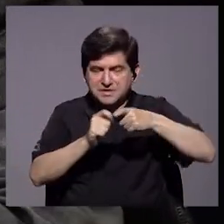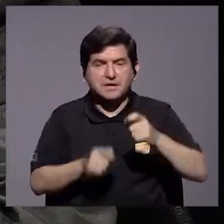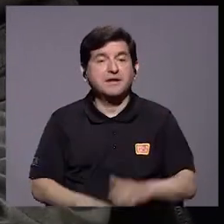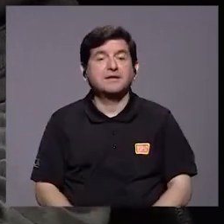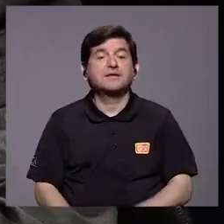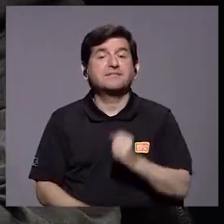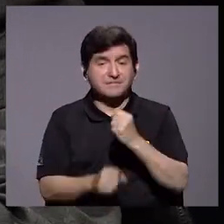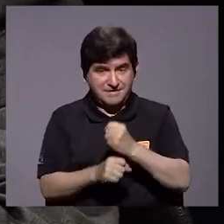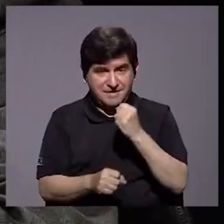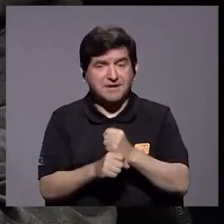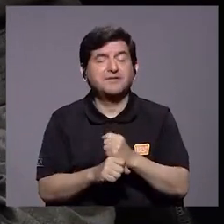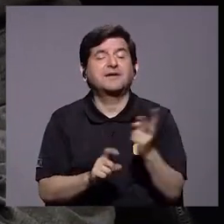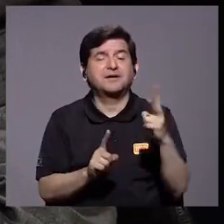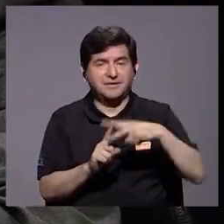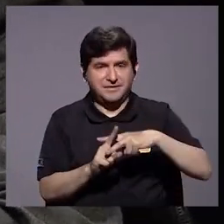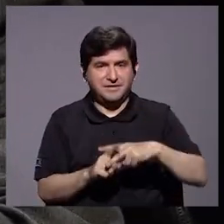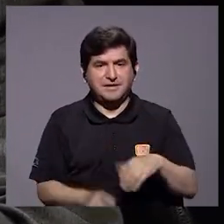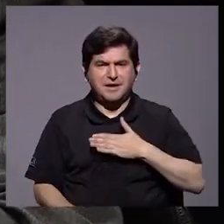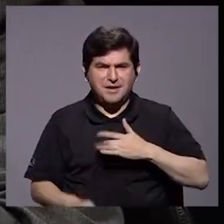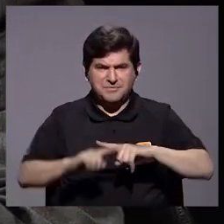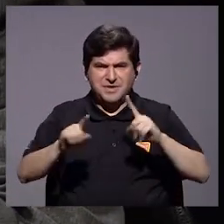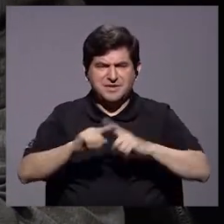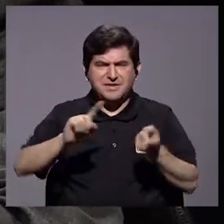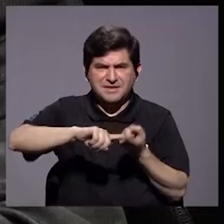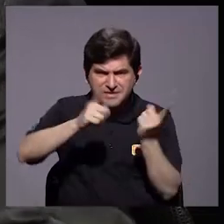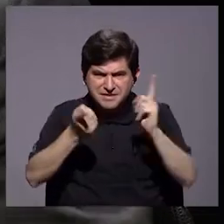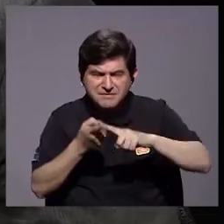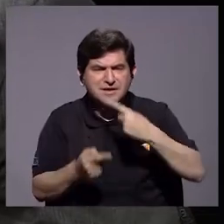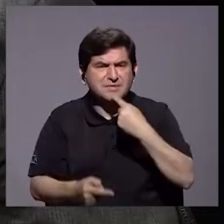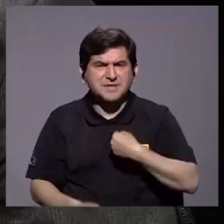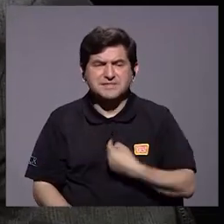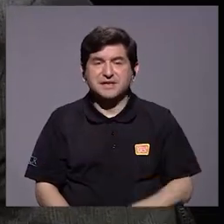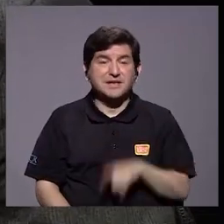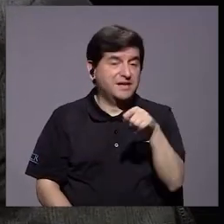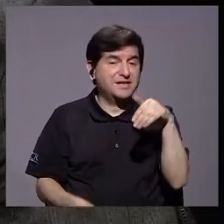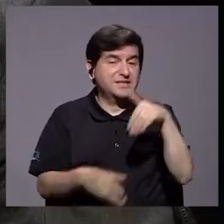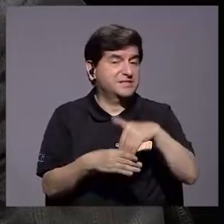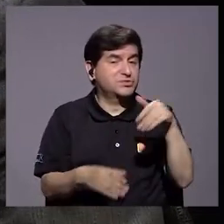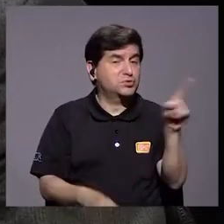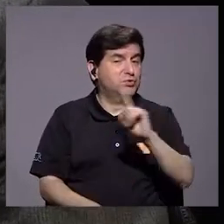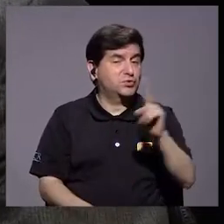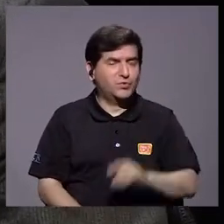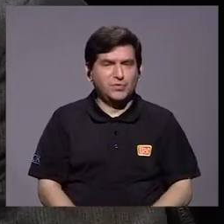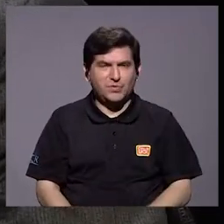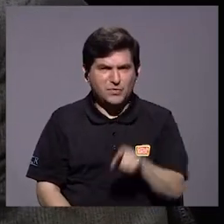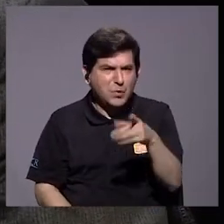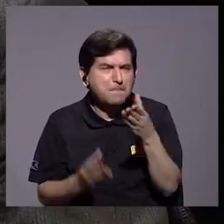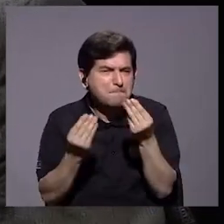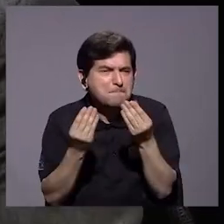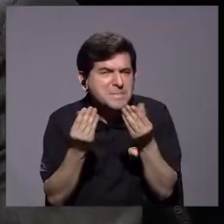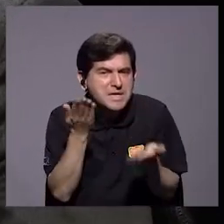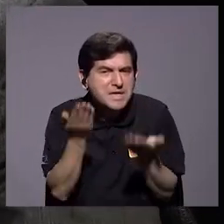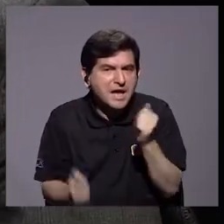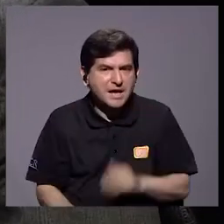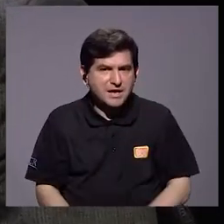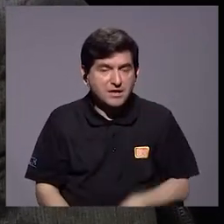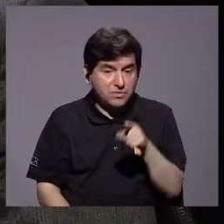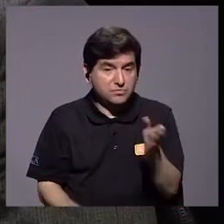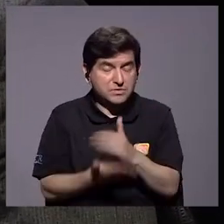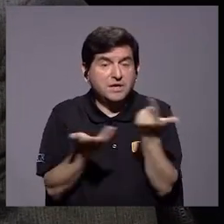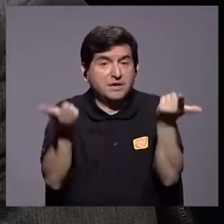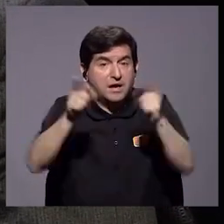y a mí muchos amigos de diferentes bandas me dicen no se mete en eso no se meten y a usted no le da miedo no le da miedo que le ocurra